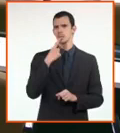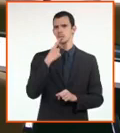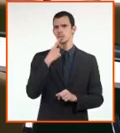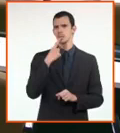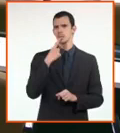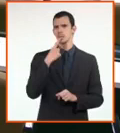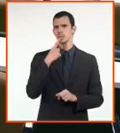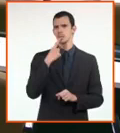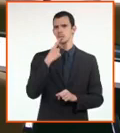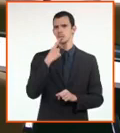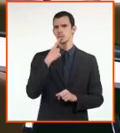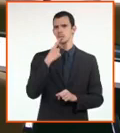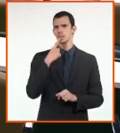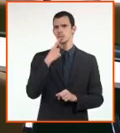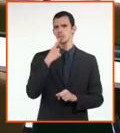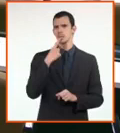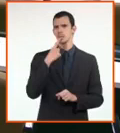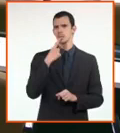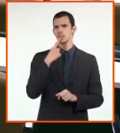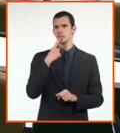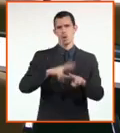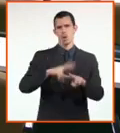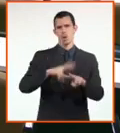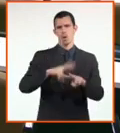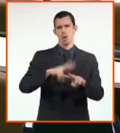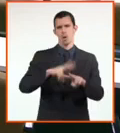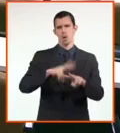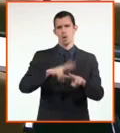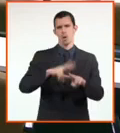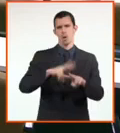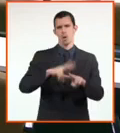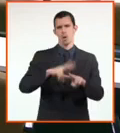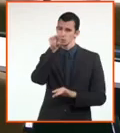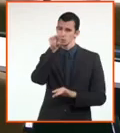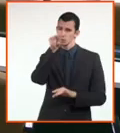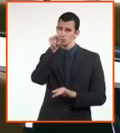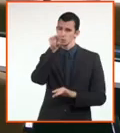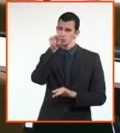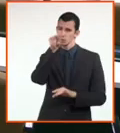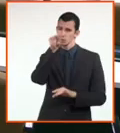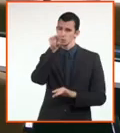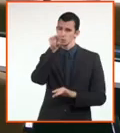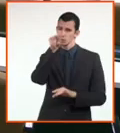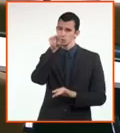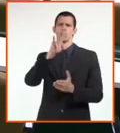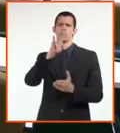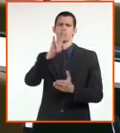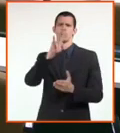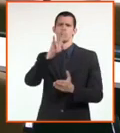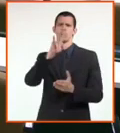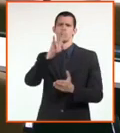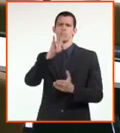trayectoria como dirigente del Partido Comunista de Cuba, por su apego a las convicciones revolucionarias y la lealtad a